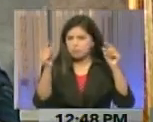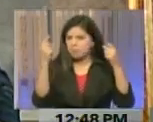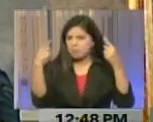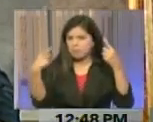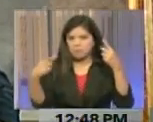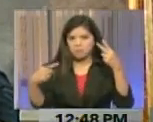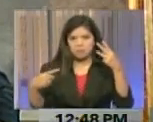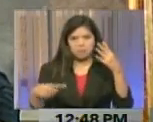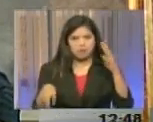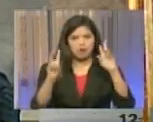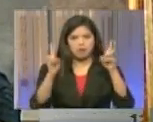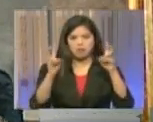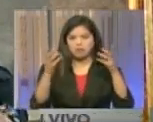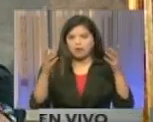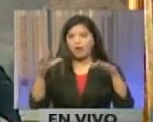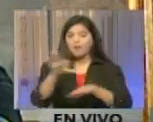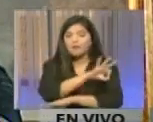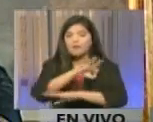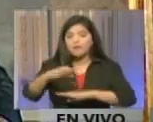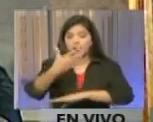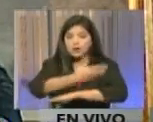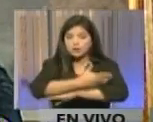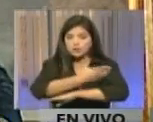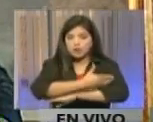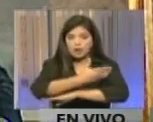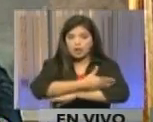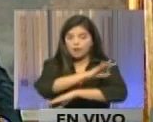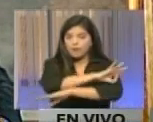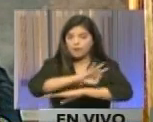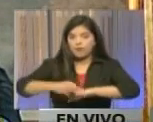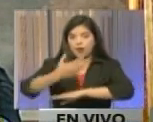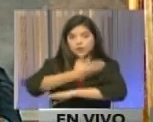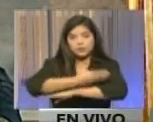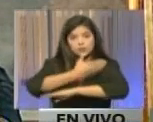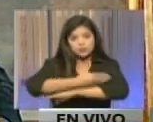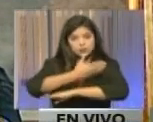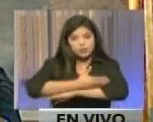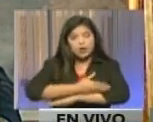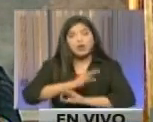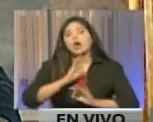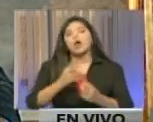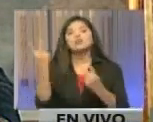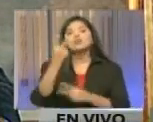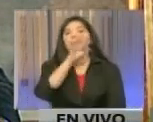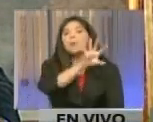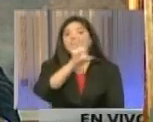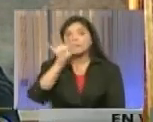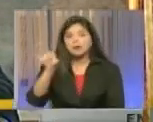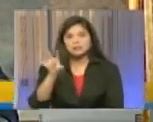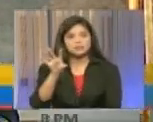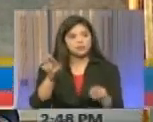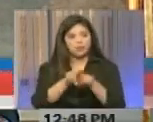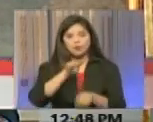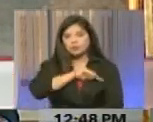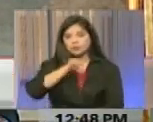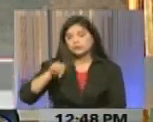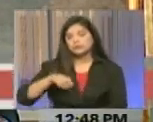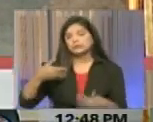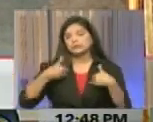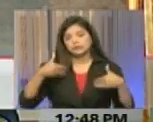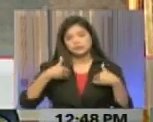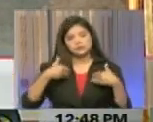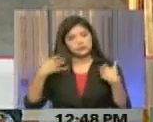delitos transfronterizos que son tan dañinos a dos países como el nuestro, que somos